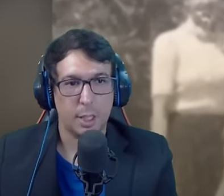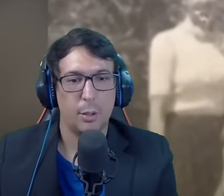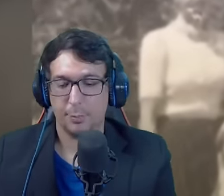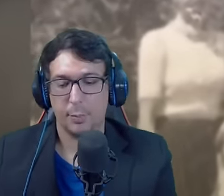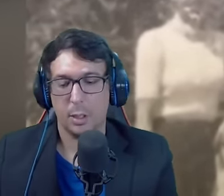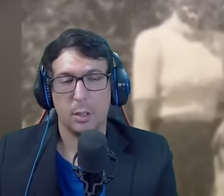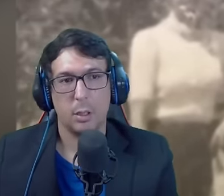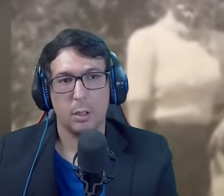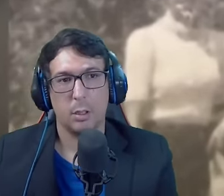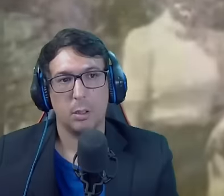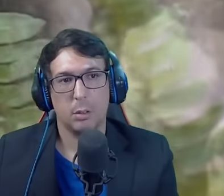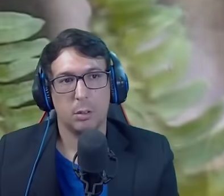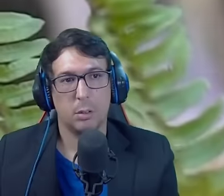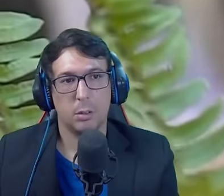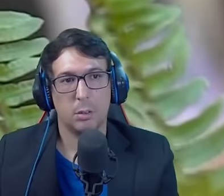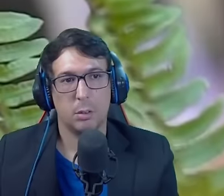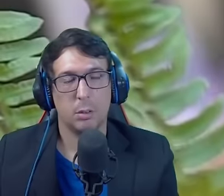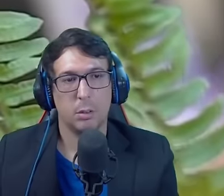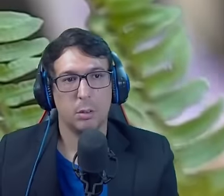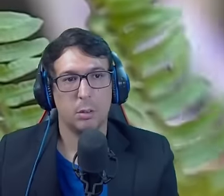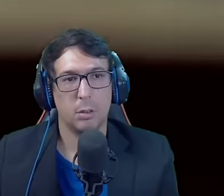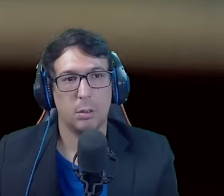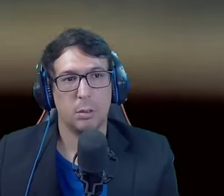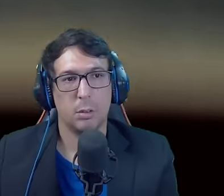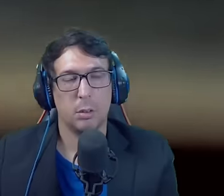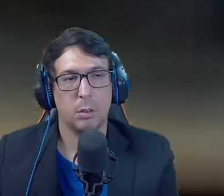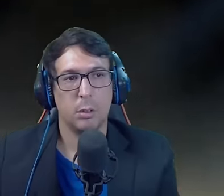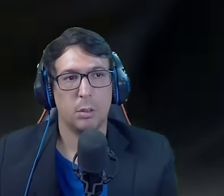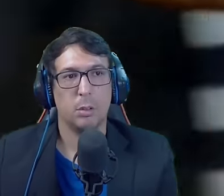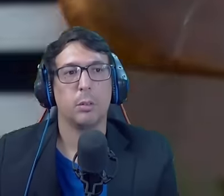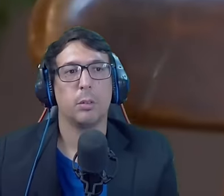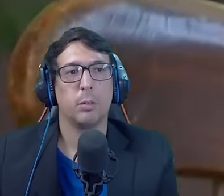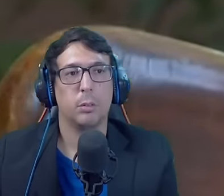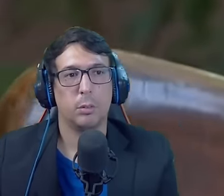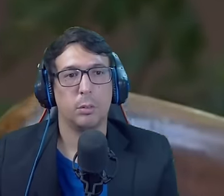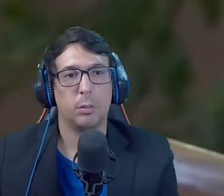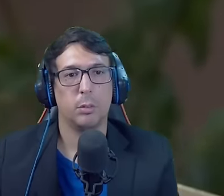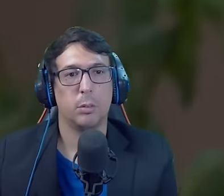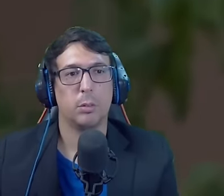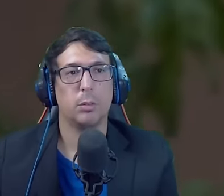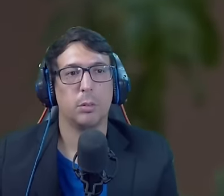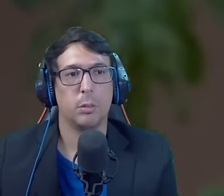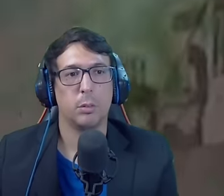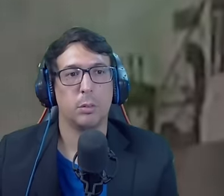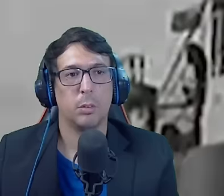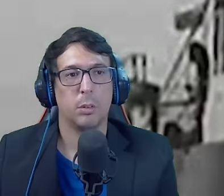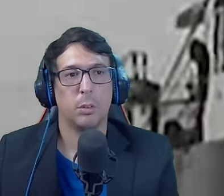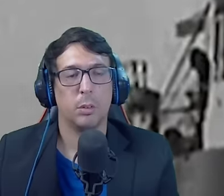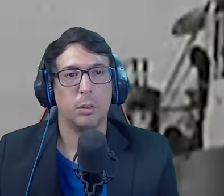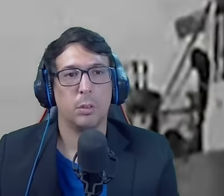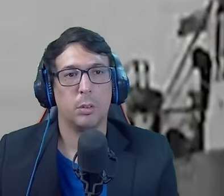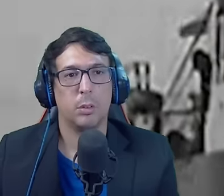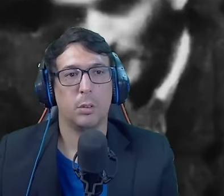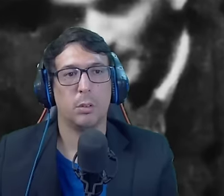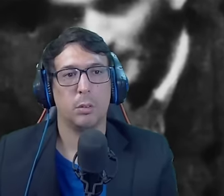en el Winnipeg. Ella y otros artistas llegaron en ese barco y quedaron sorprendidos ante un país del cual no sabía nada, pero al